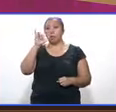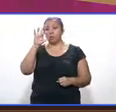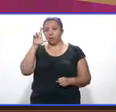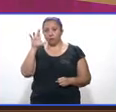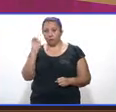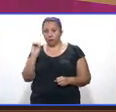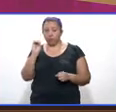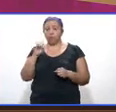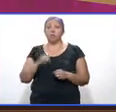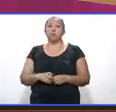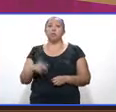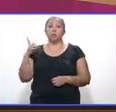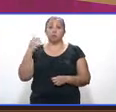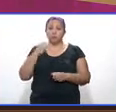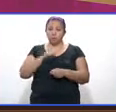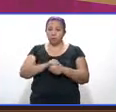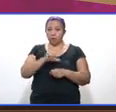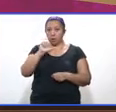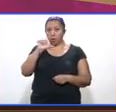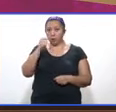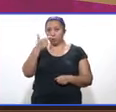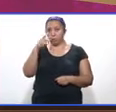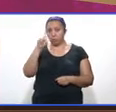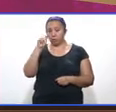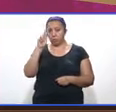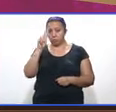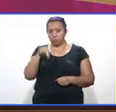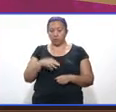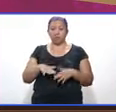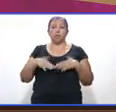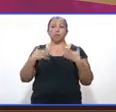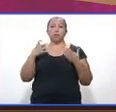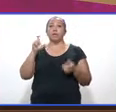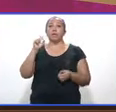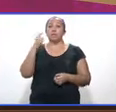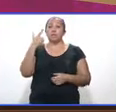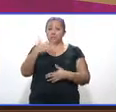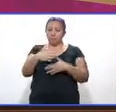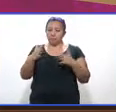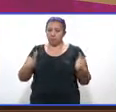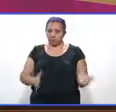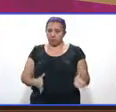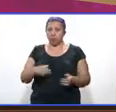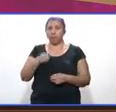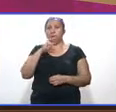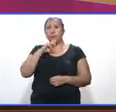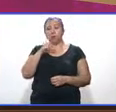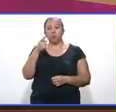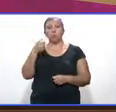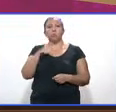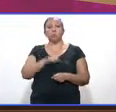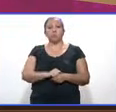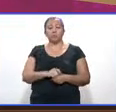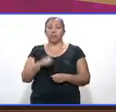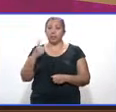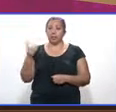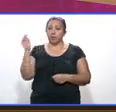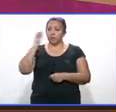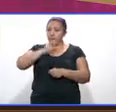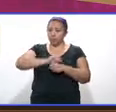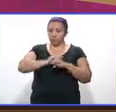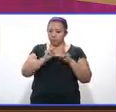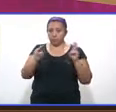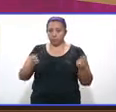Aguilar, estuvo en la secundaria Agustín Vadillo Cicero, donde entregó 27 paquetes del programa Mejora tu Secu, que incluyen